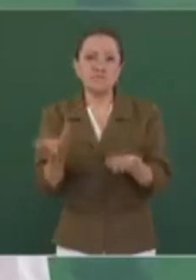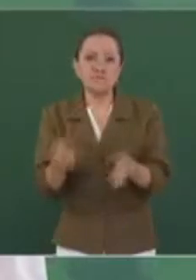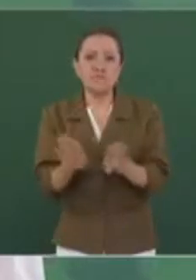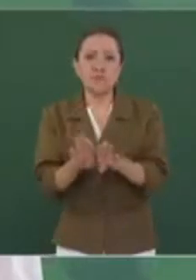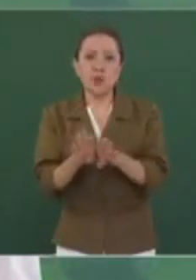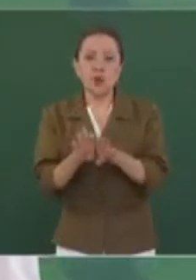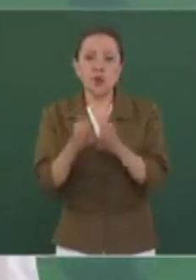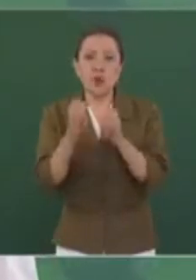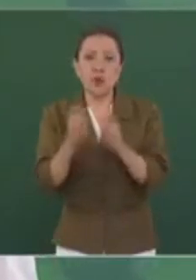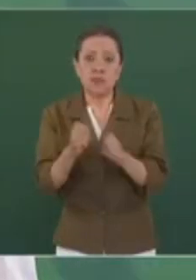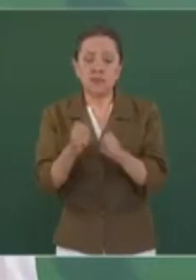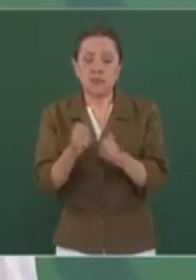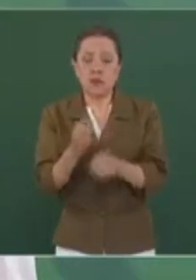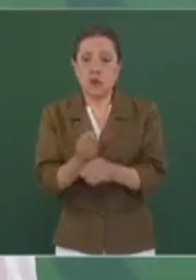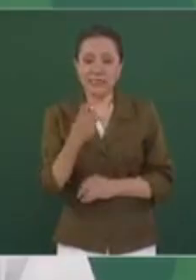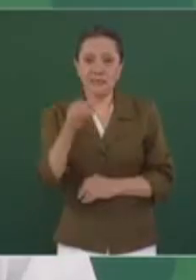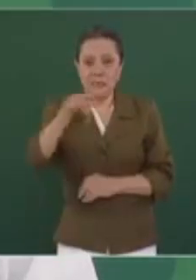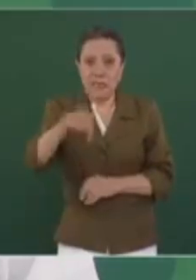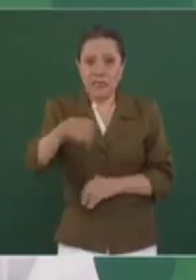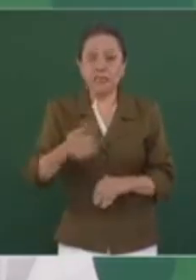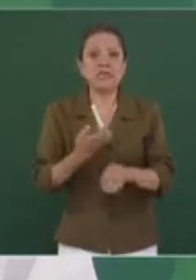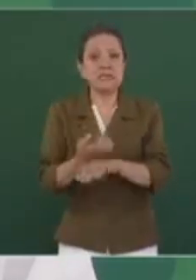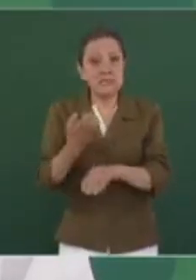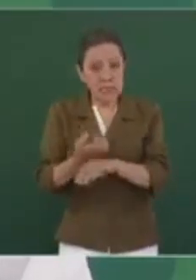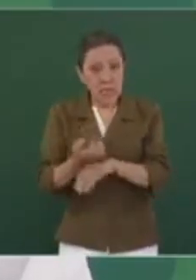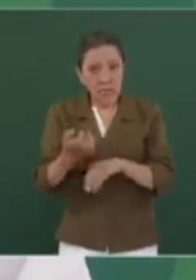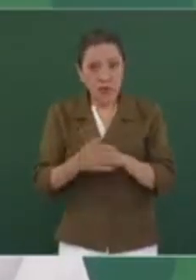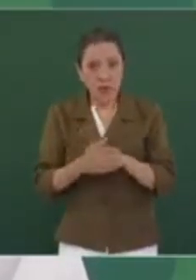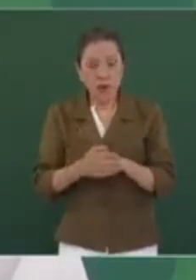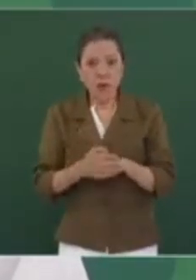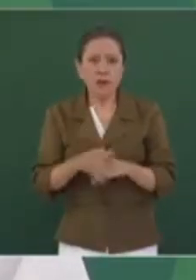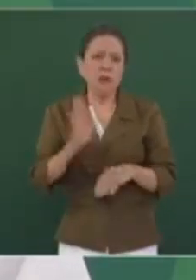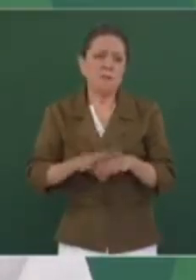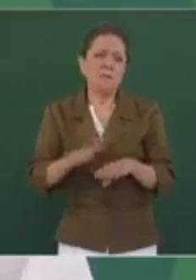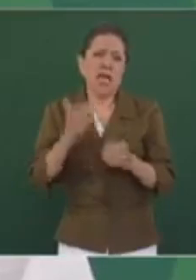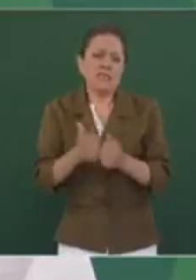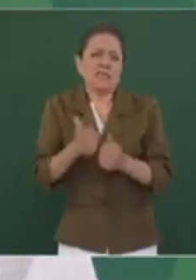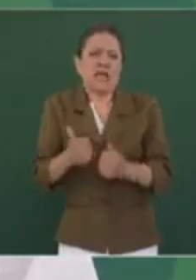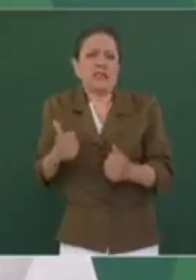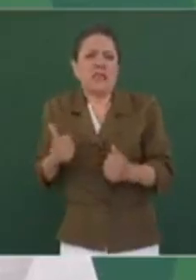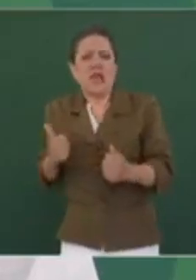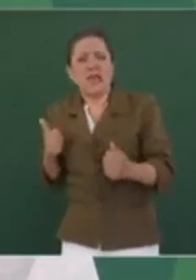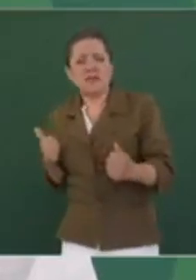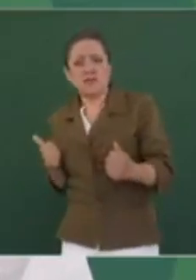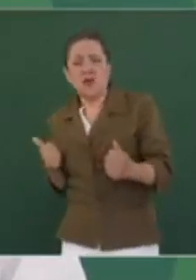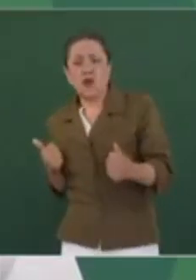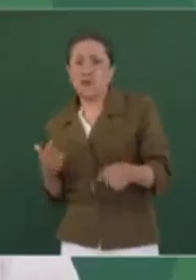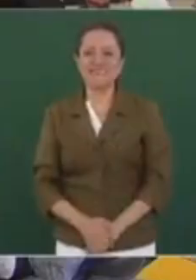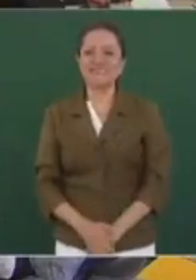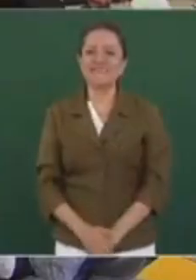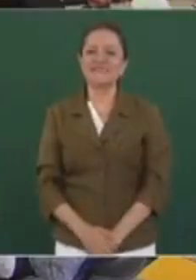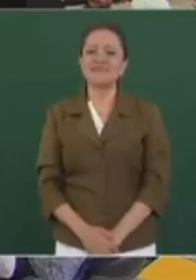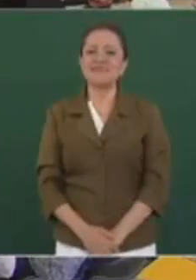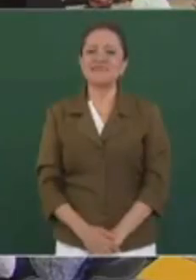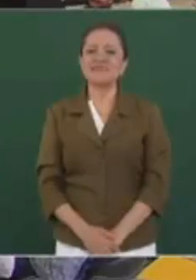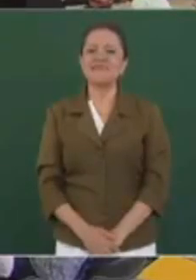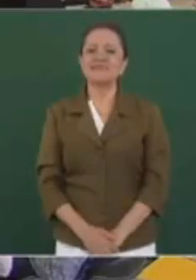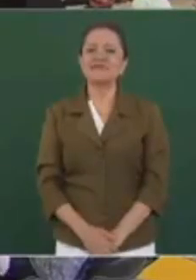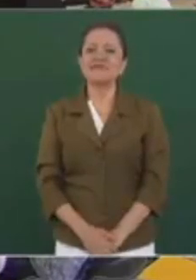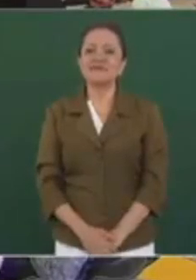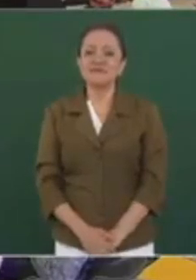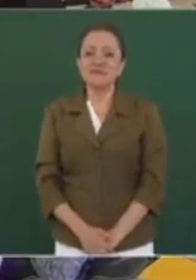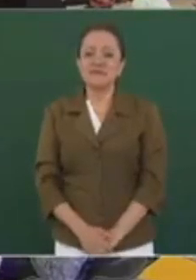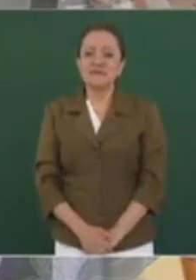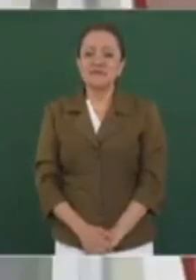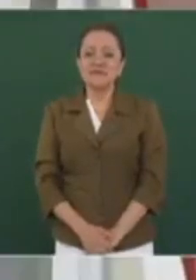De gira de trabajo por Acapulco y la Costa Chica de Guerrero, el presidente de México, Andrés Manuel López Obrador, hizo un amplio reconocimiento a la gobernadora